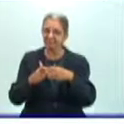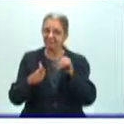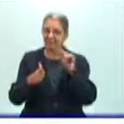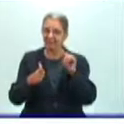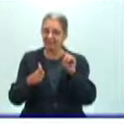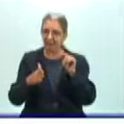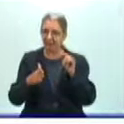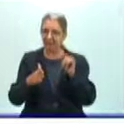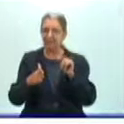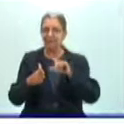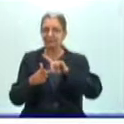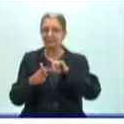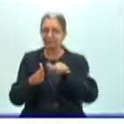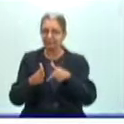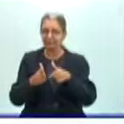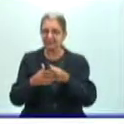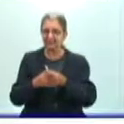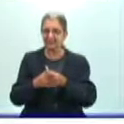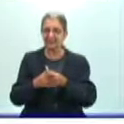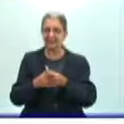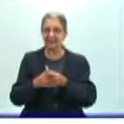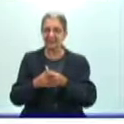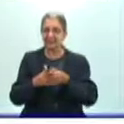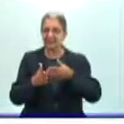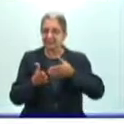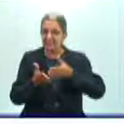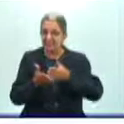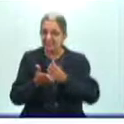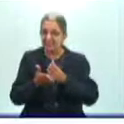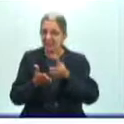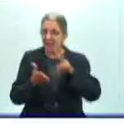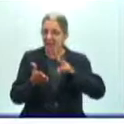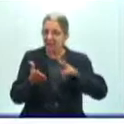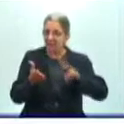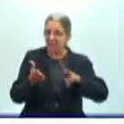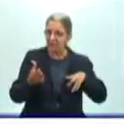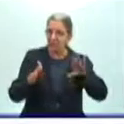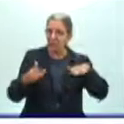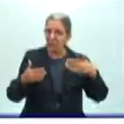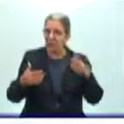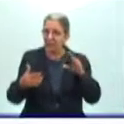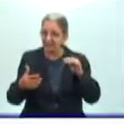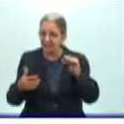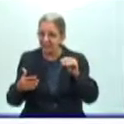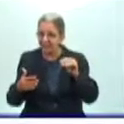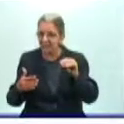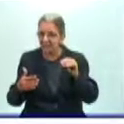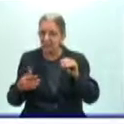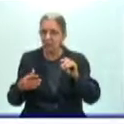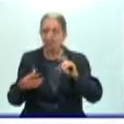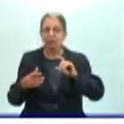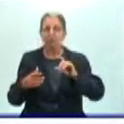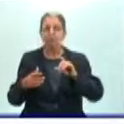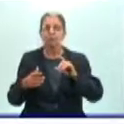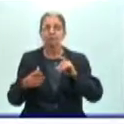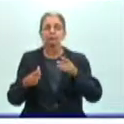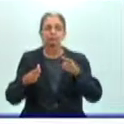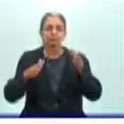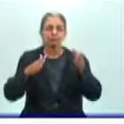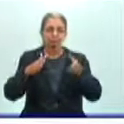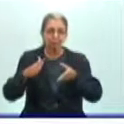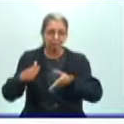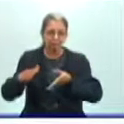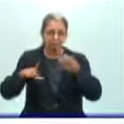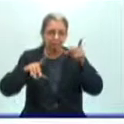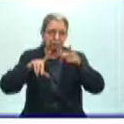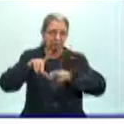la circunferencia. Y si sigues leyendo, la actividad te dice que cuando trazas las cuerdas que van desde